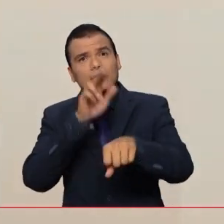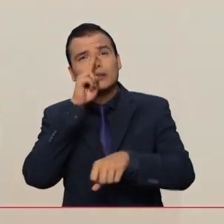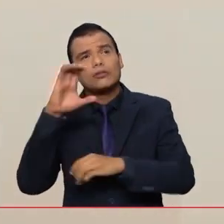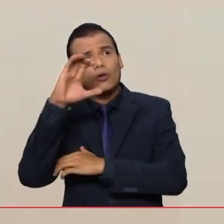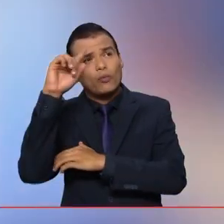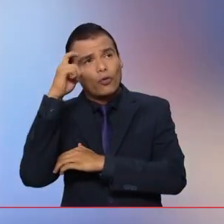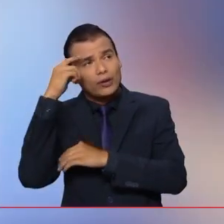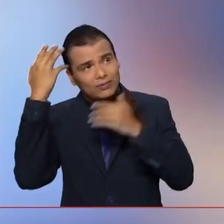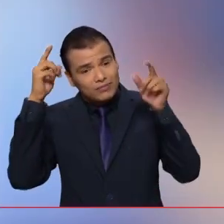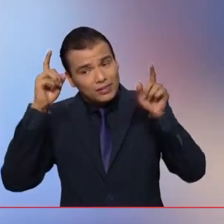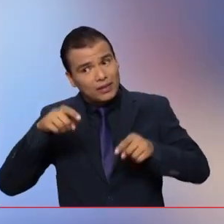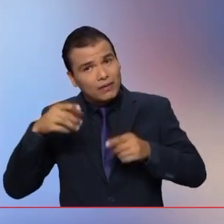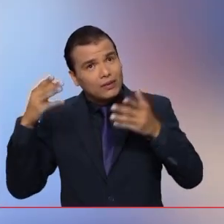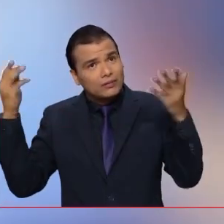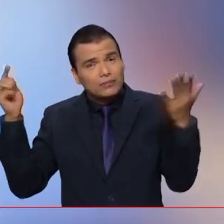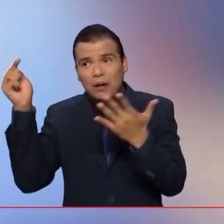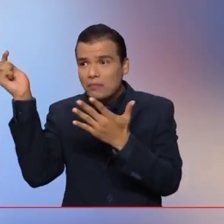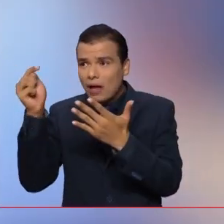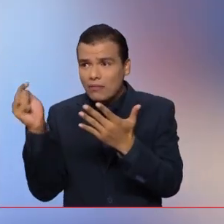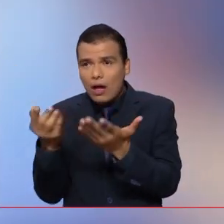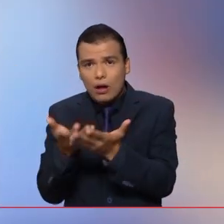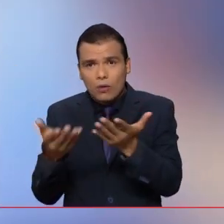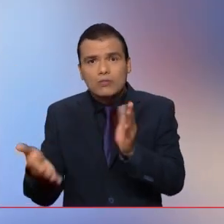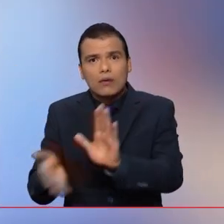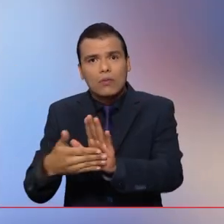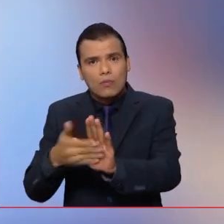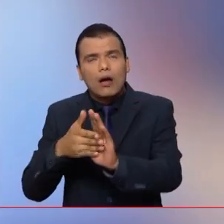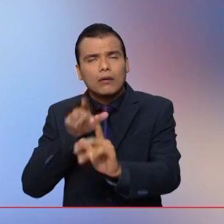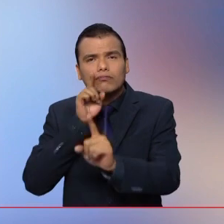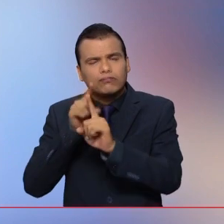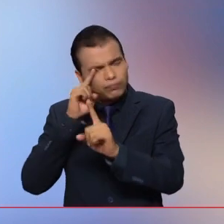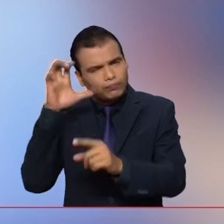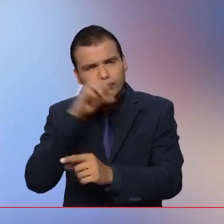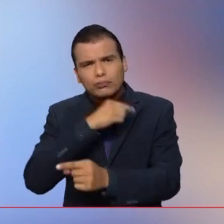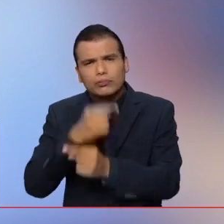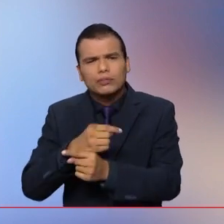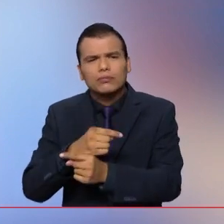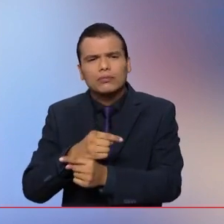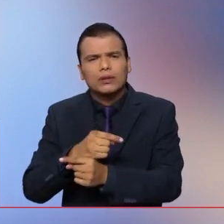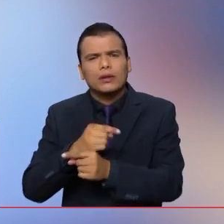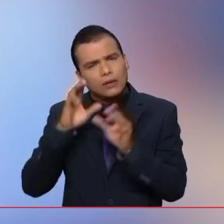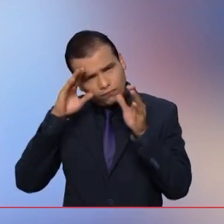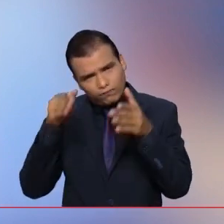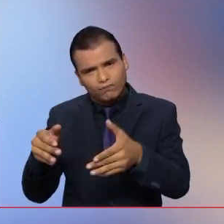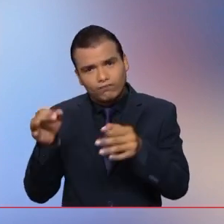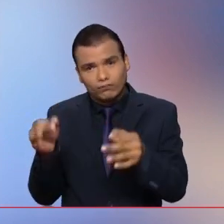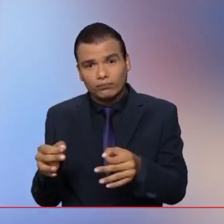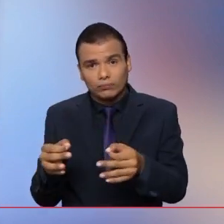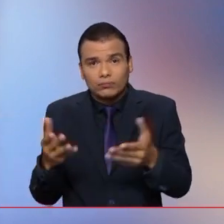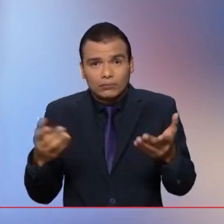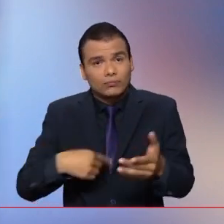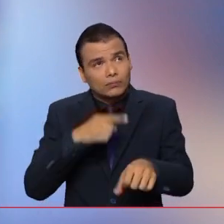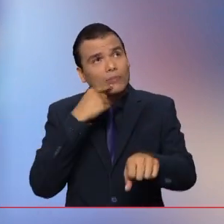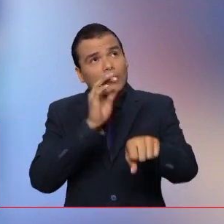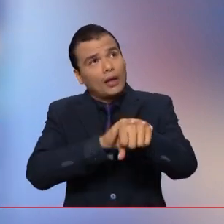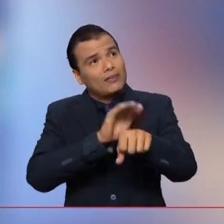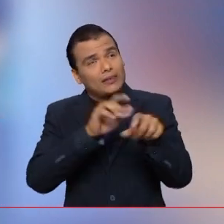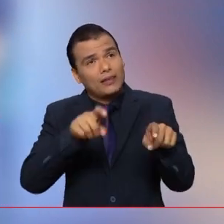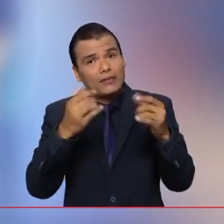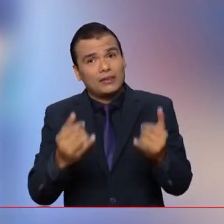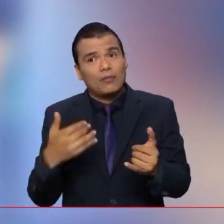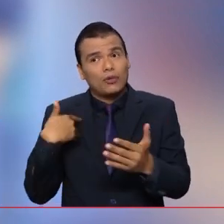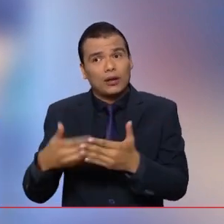las garantías mínimas. Elevamos nuestro llamado al Gobierno Nacional, porque durante lo corrido del año 2023 son 3 trabajadores los que